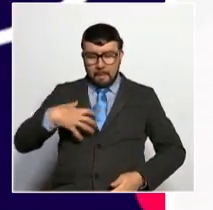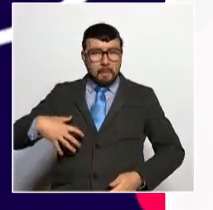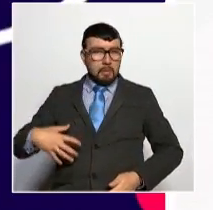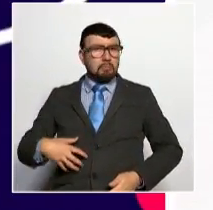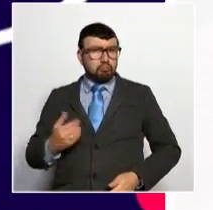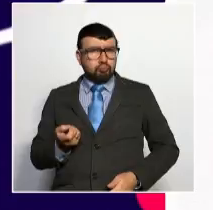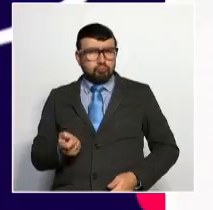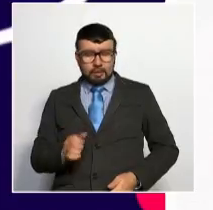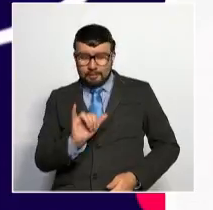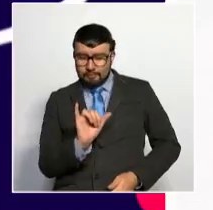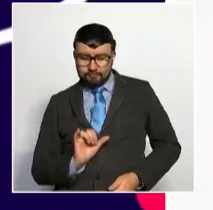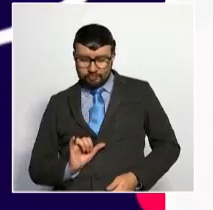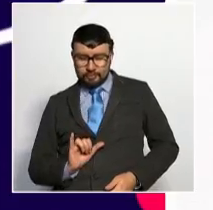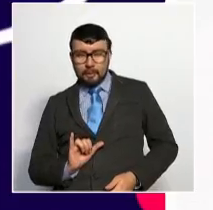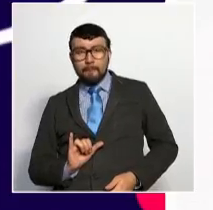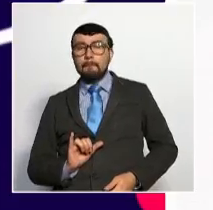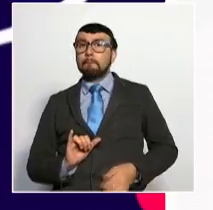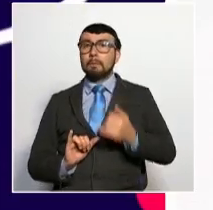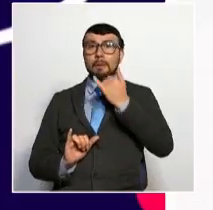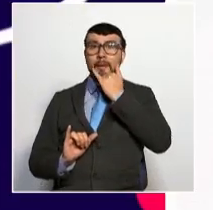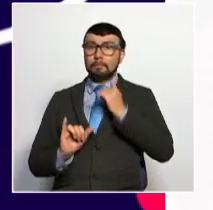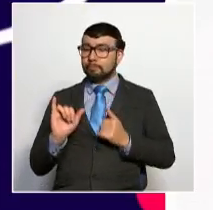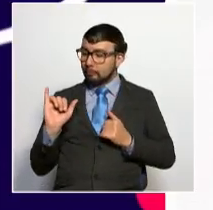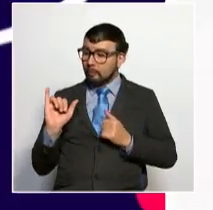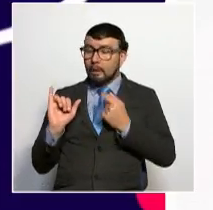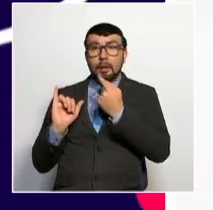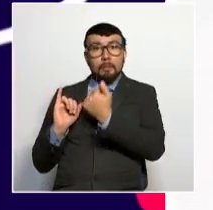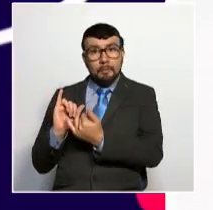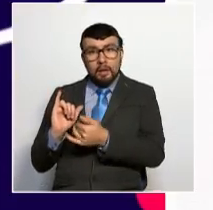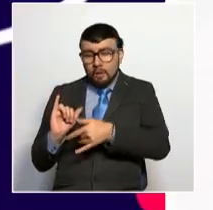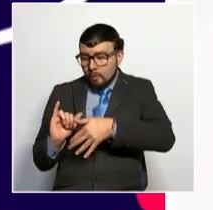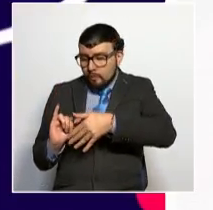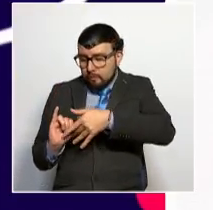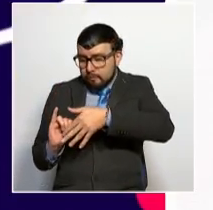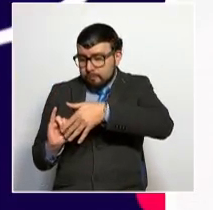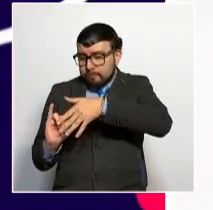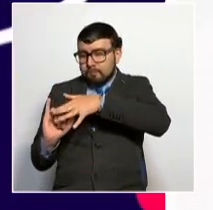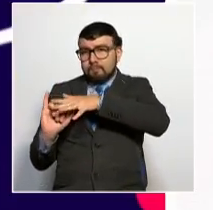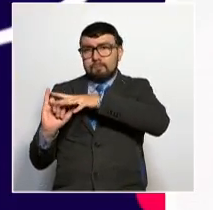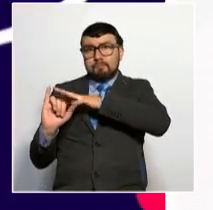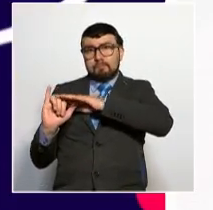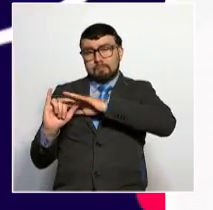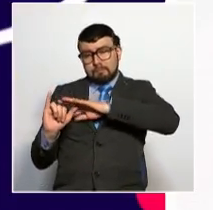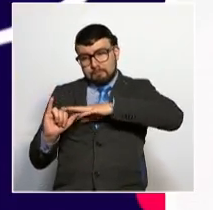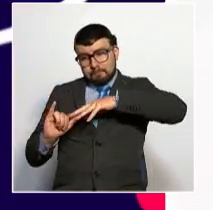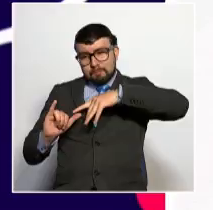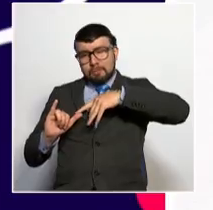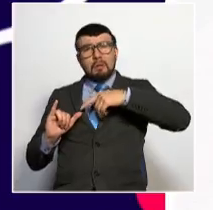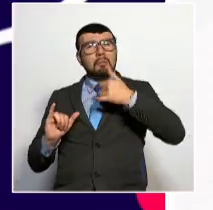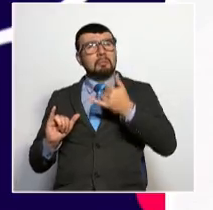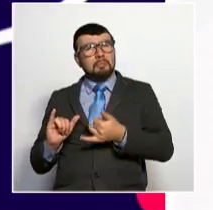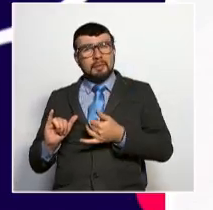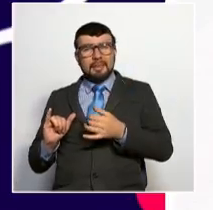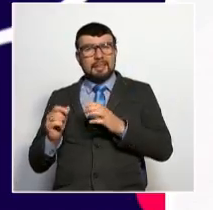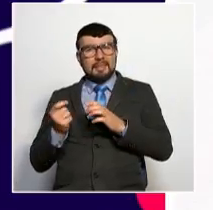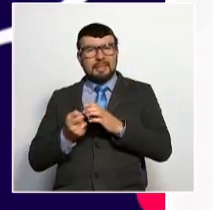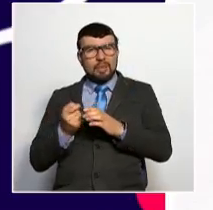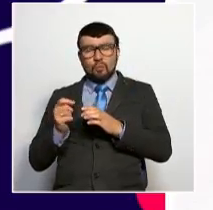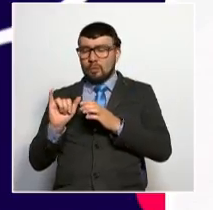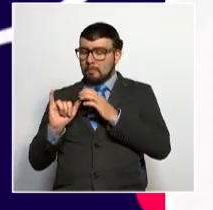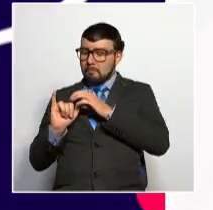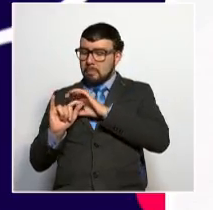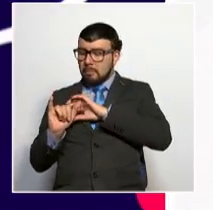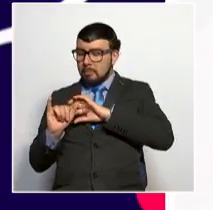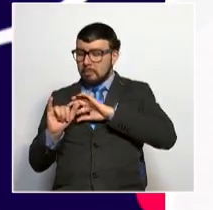involucrados. Entonces, cuando esta menstruación se devuelve, deja celulitas de endometrio por aquí regadas. Que